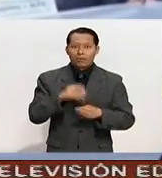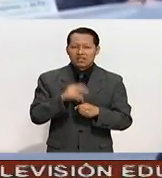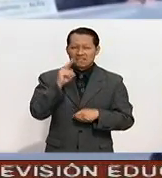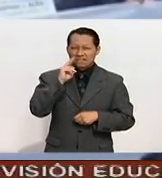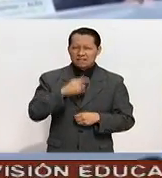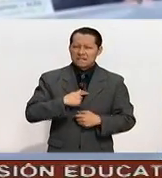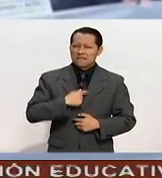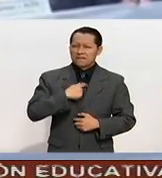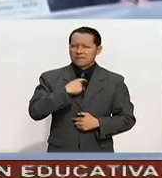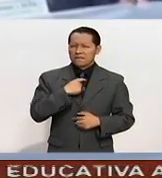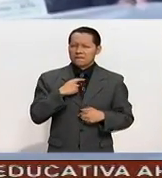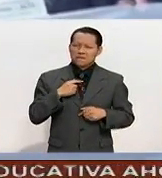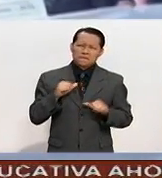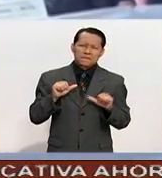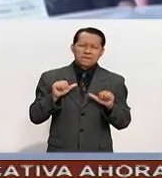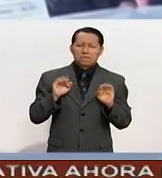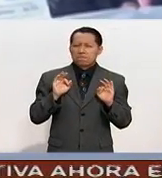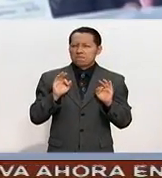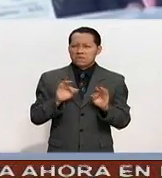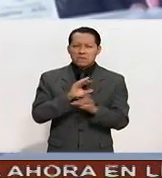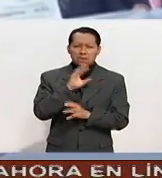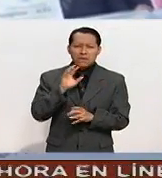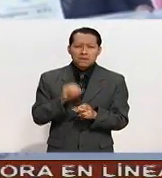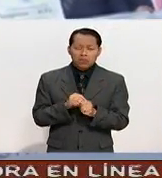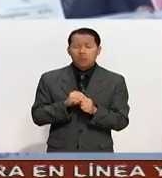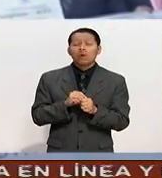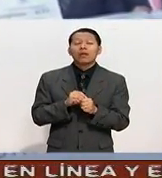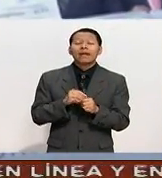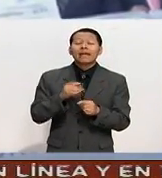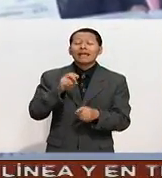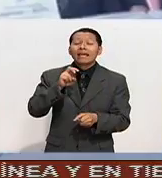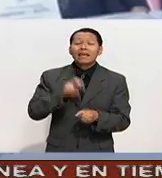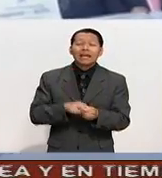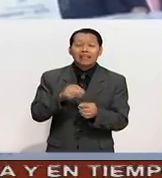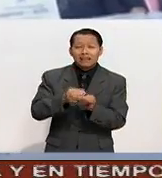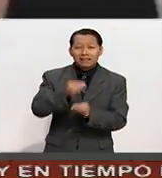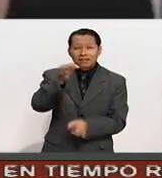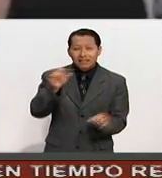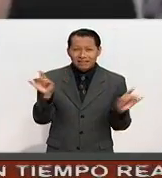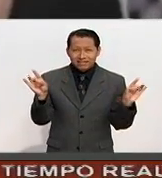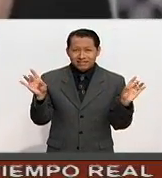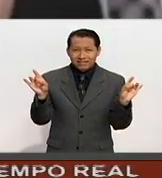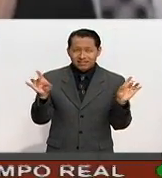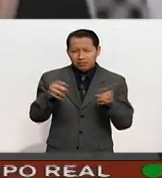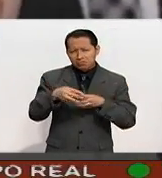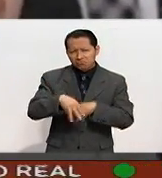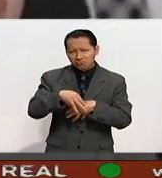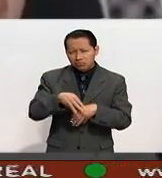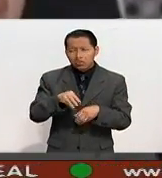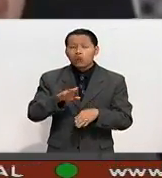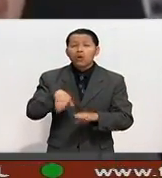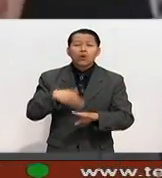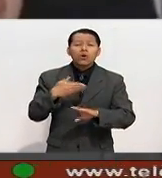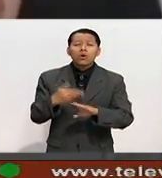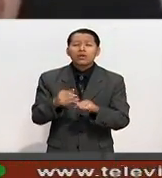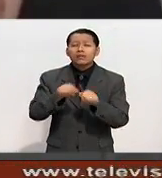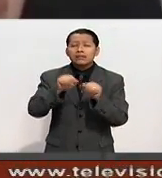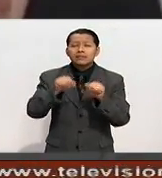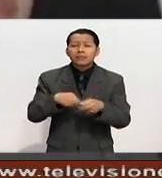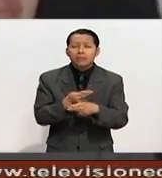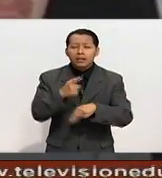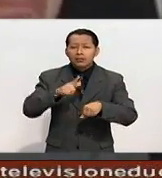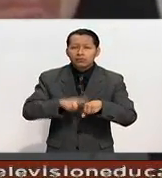el Ángel de la Independencia. ¿Contra qué? Pues contra la aprobación del Sistema Nacional Anticorrupción, en la que